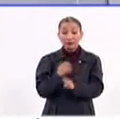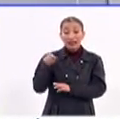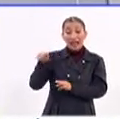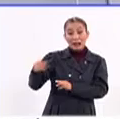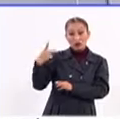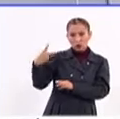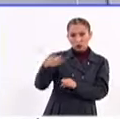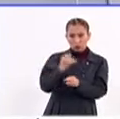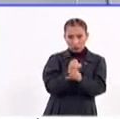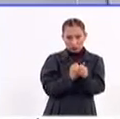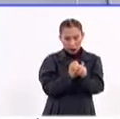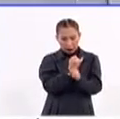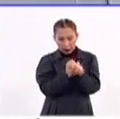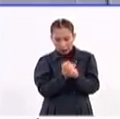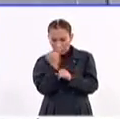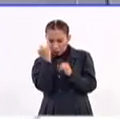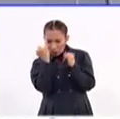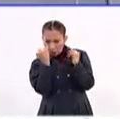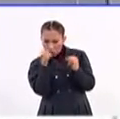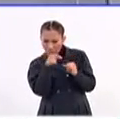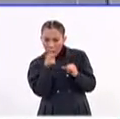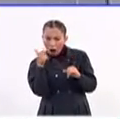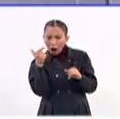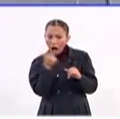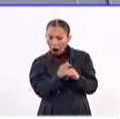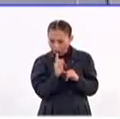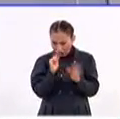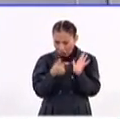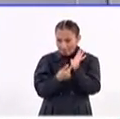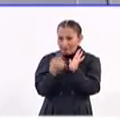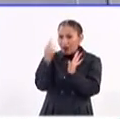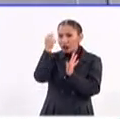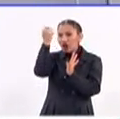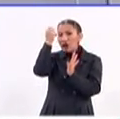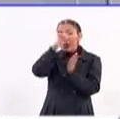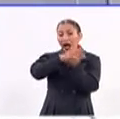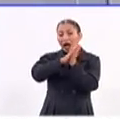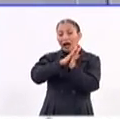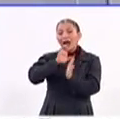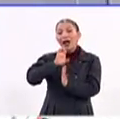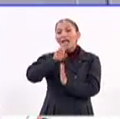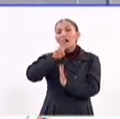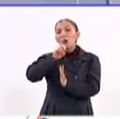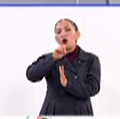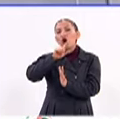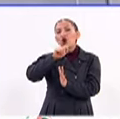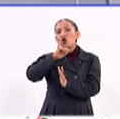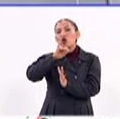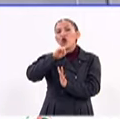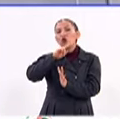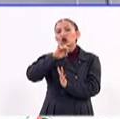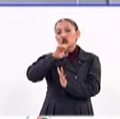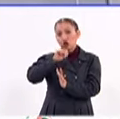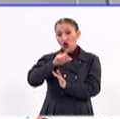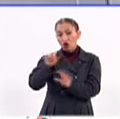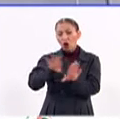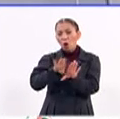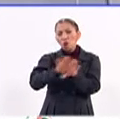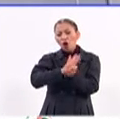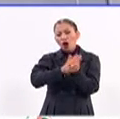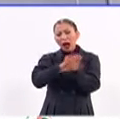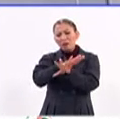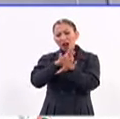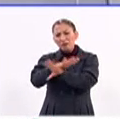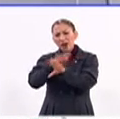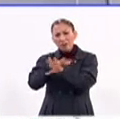con sus estudios propuso la gran teoría de la evolución, cómo es que se ha dado el cambio en las